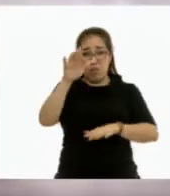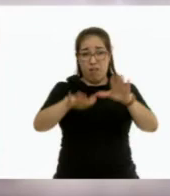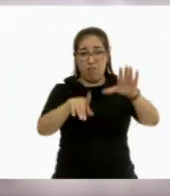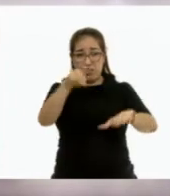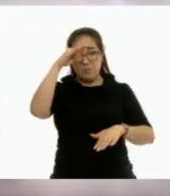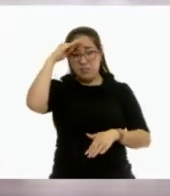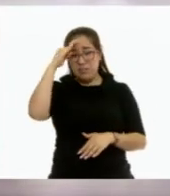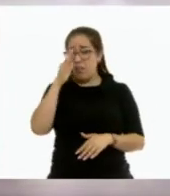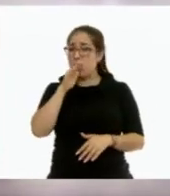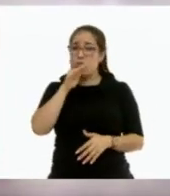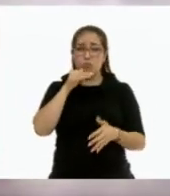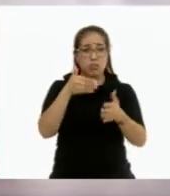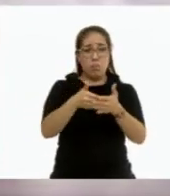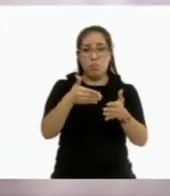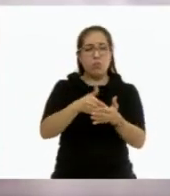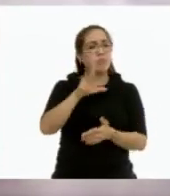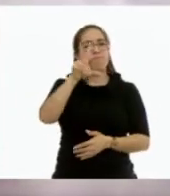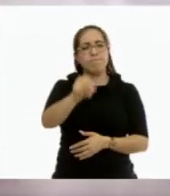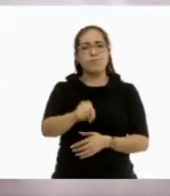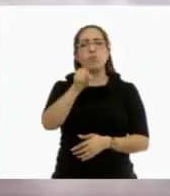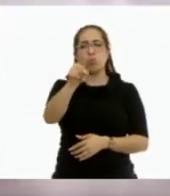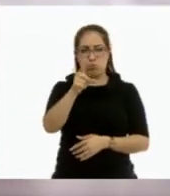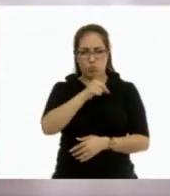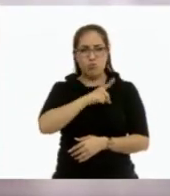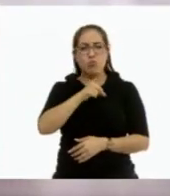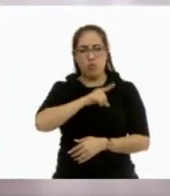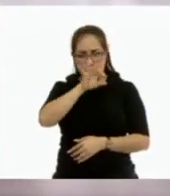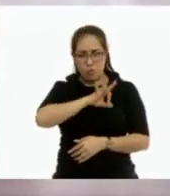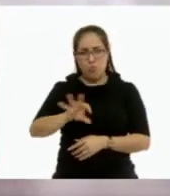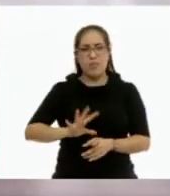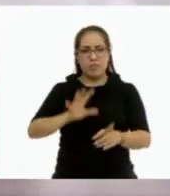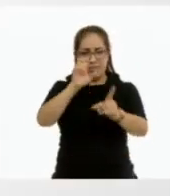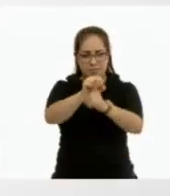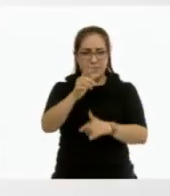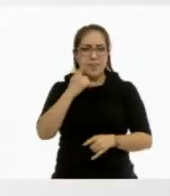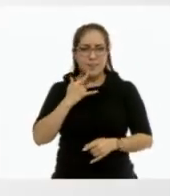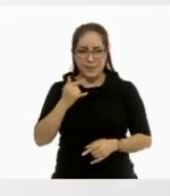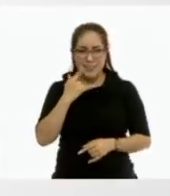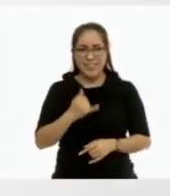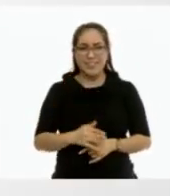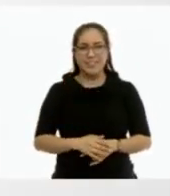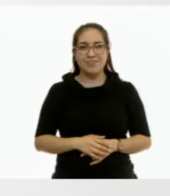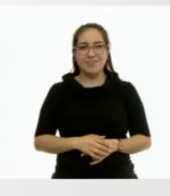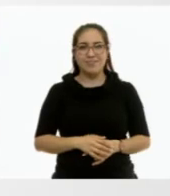no exista el no se puede, porque solamente tú sabes hasta dónde puedes llegar.